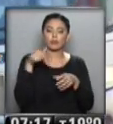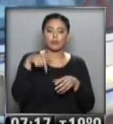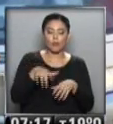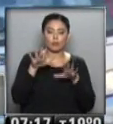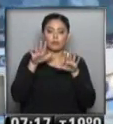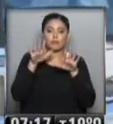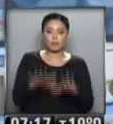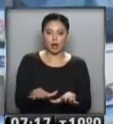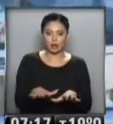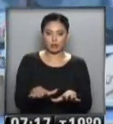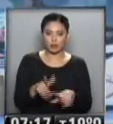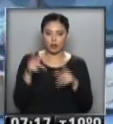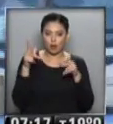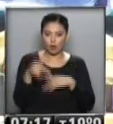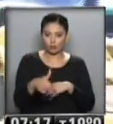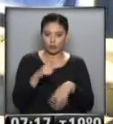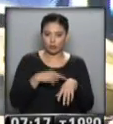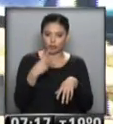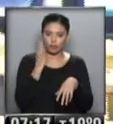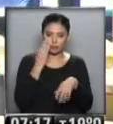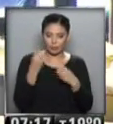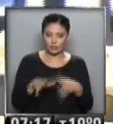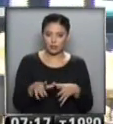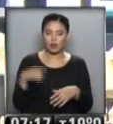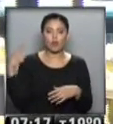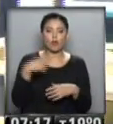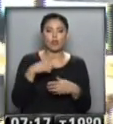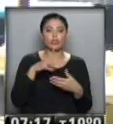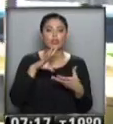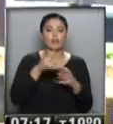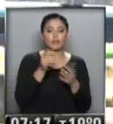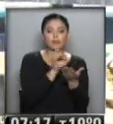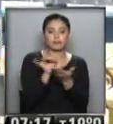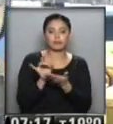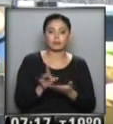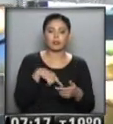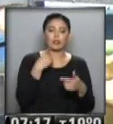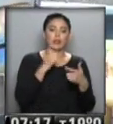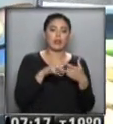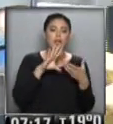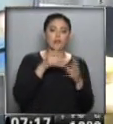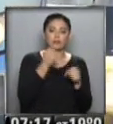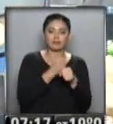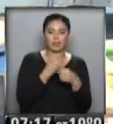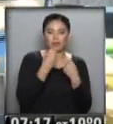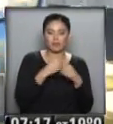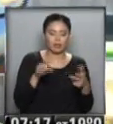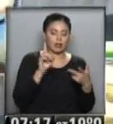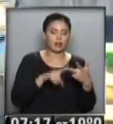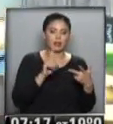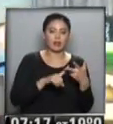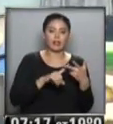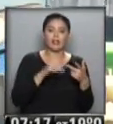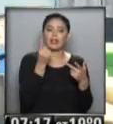paralizará las tareas desde las 14 a nivel nacional, y en rechazo de las amenazas de despidos, la precarización laboral y la ausencia